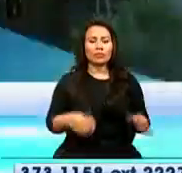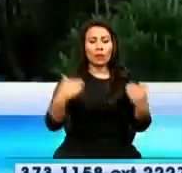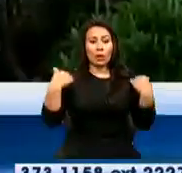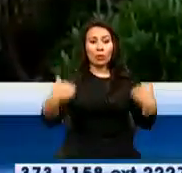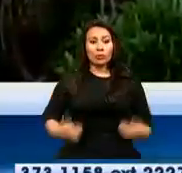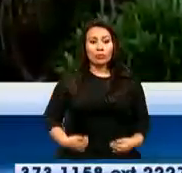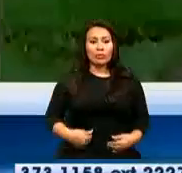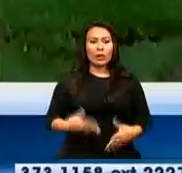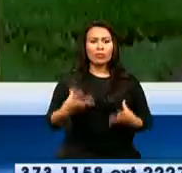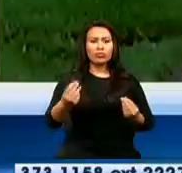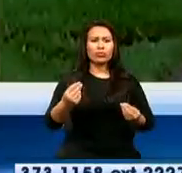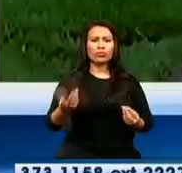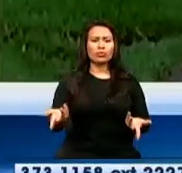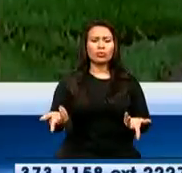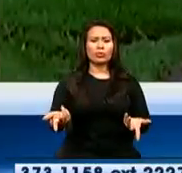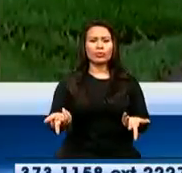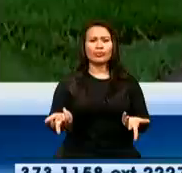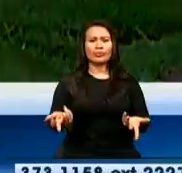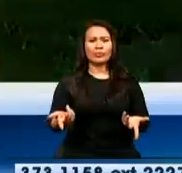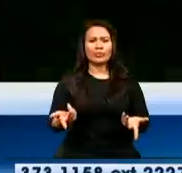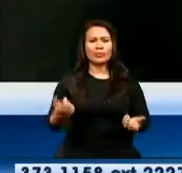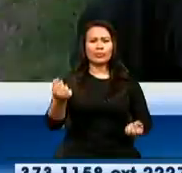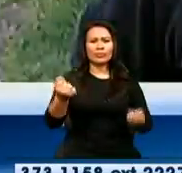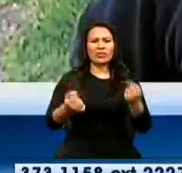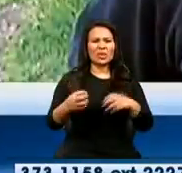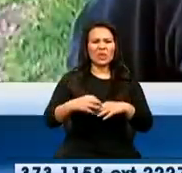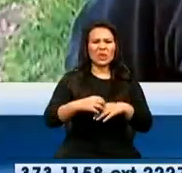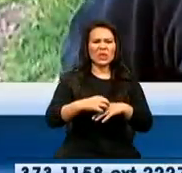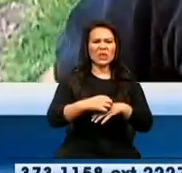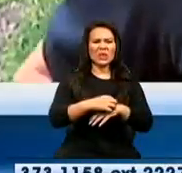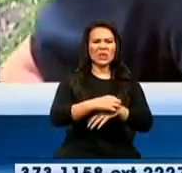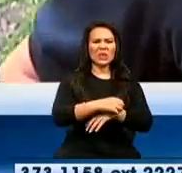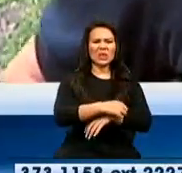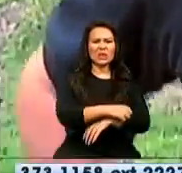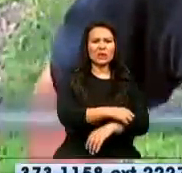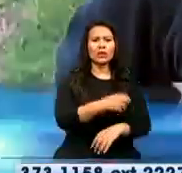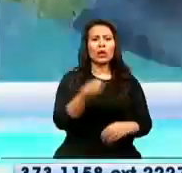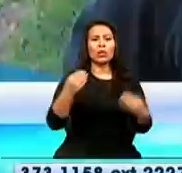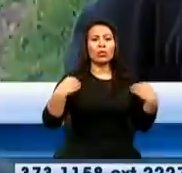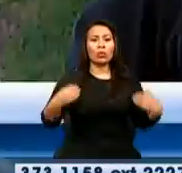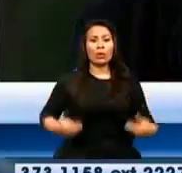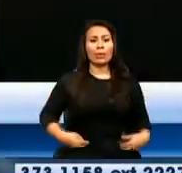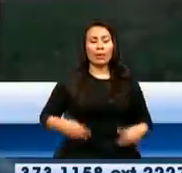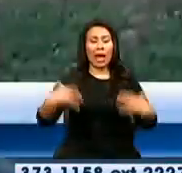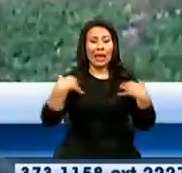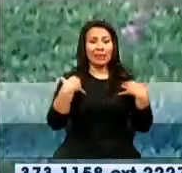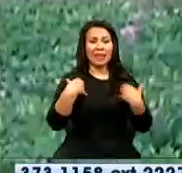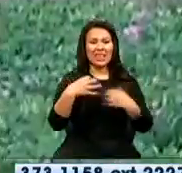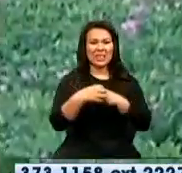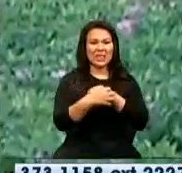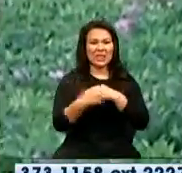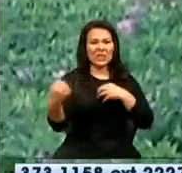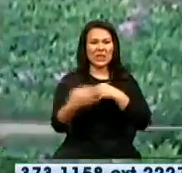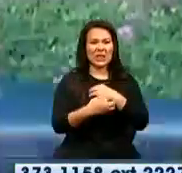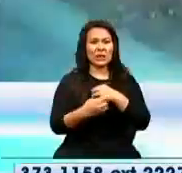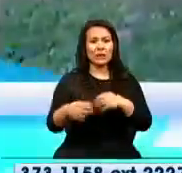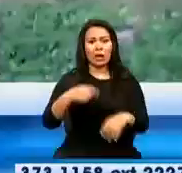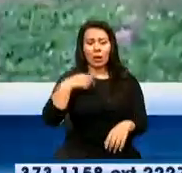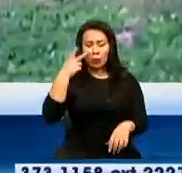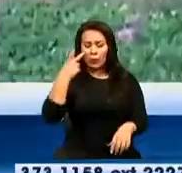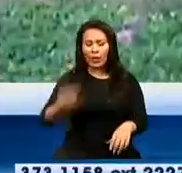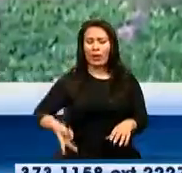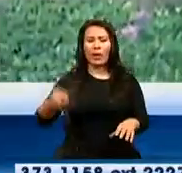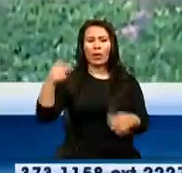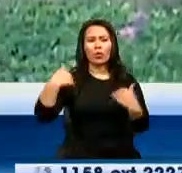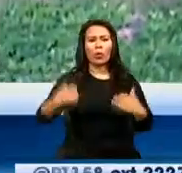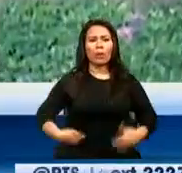presentaba muestras de haber sido consumido por carroñeros. O sea, se han comido parte del cuerpo los animales. Se presume por el estado del cuerpo que el